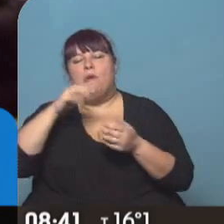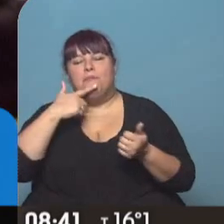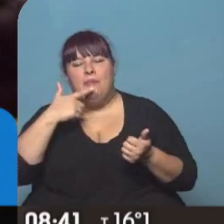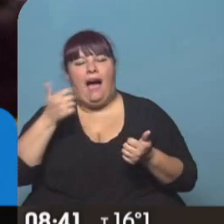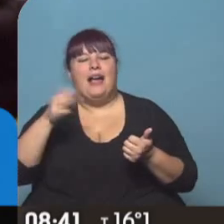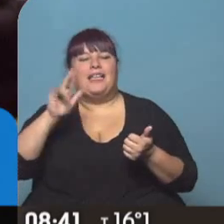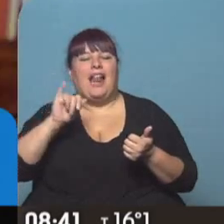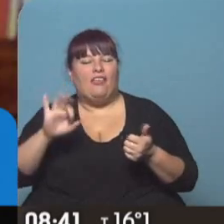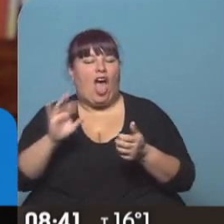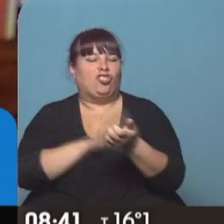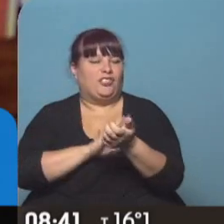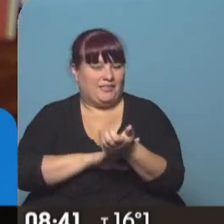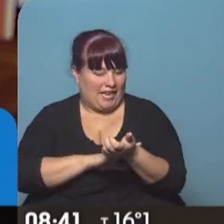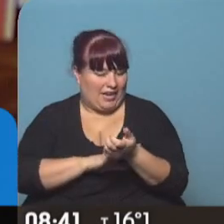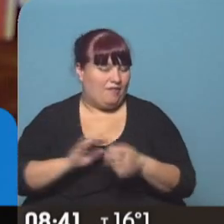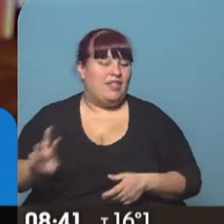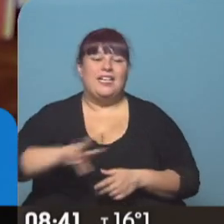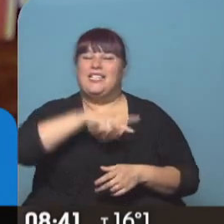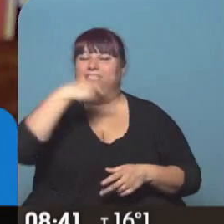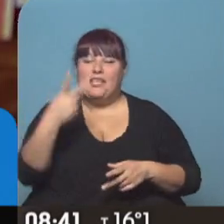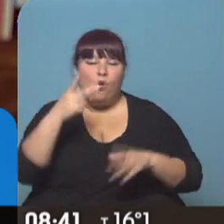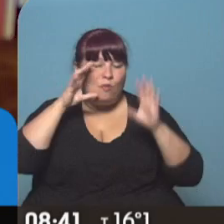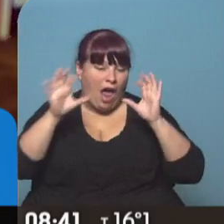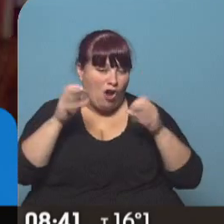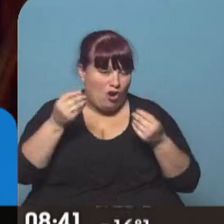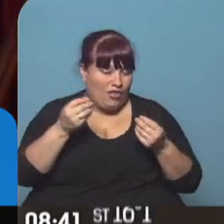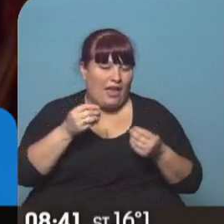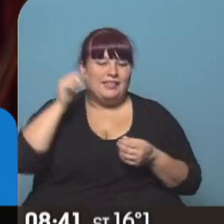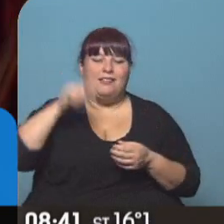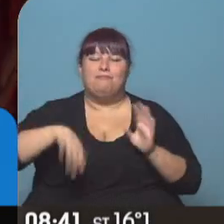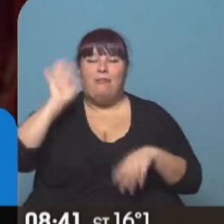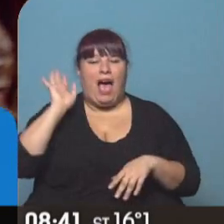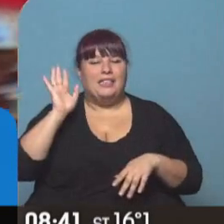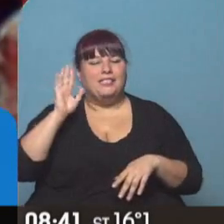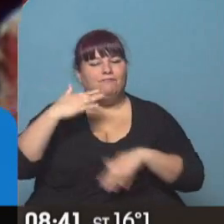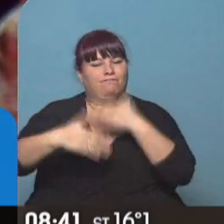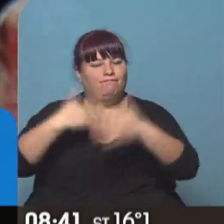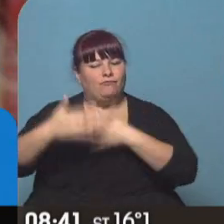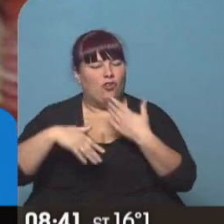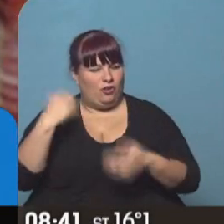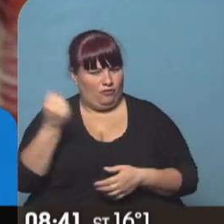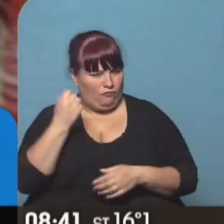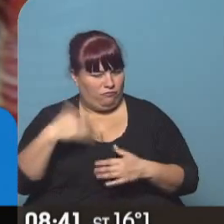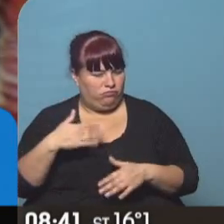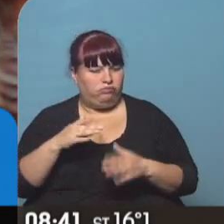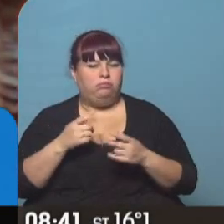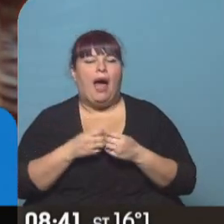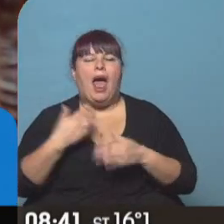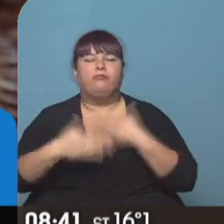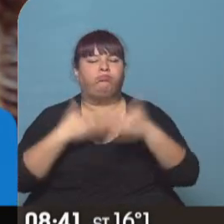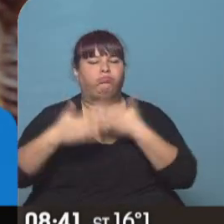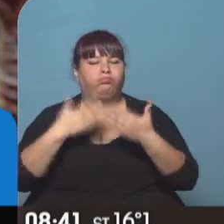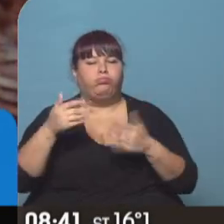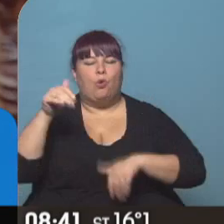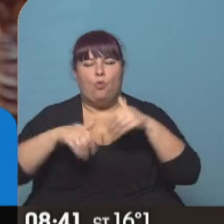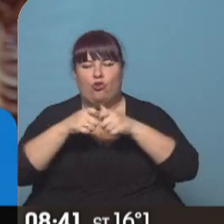rne dada sobre la izquierda y el segundo aspecto a tener en cuenta es que en general hay una tendencia muy fuerte a un crecimiento en el caudal